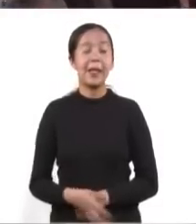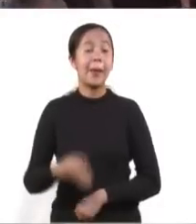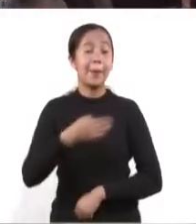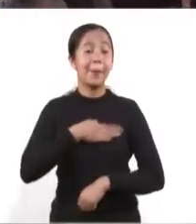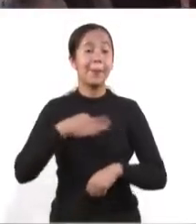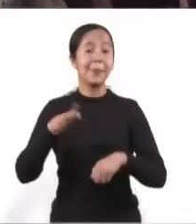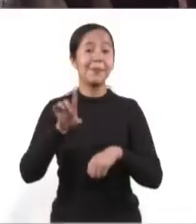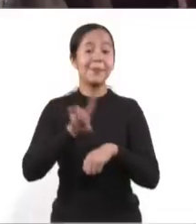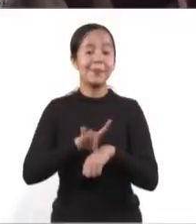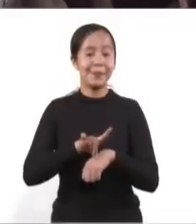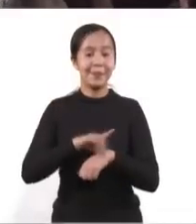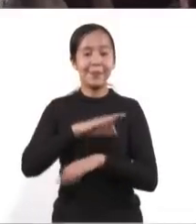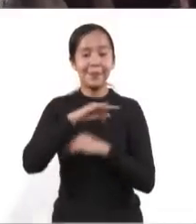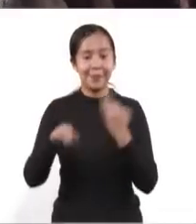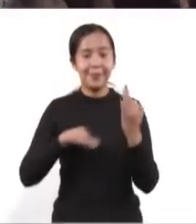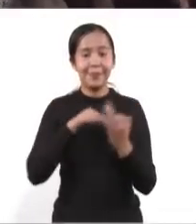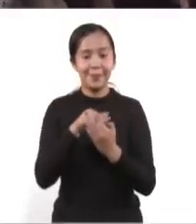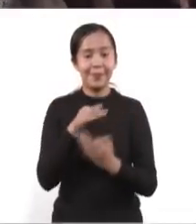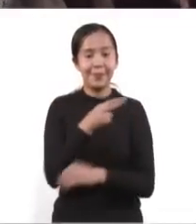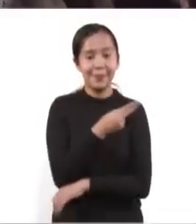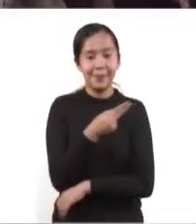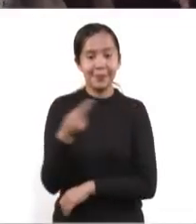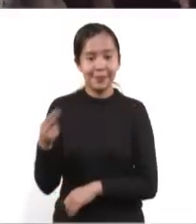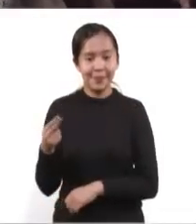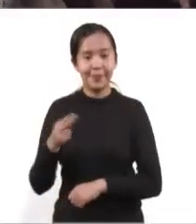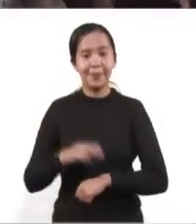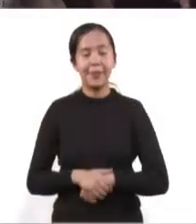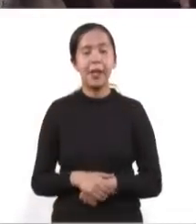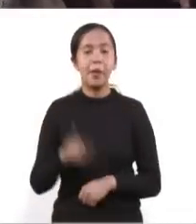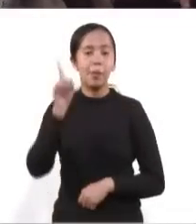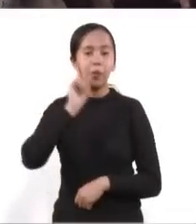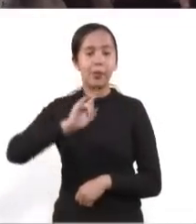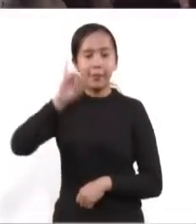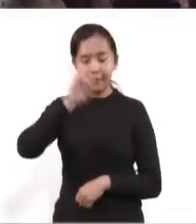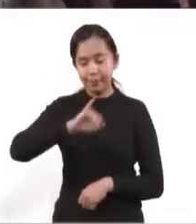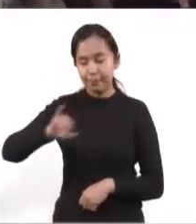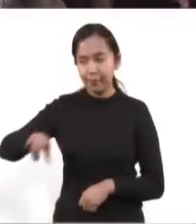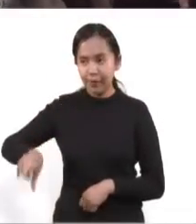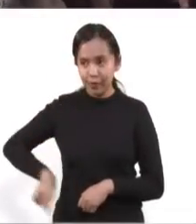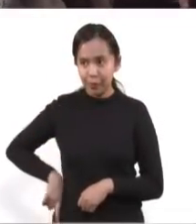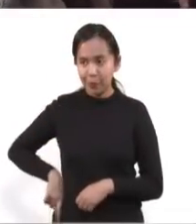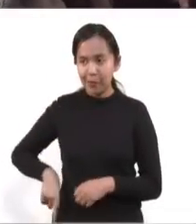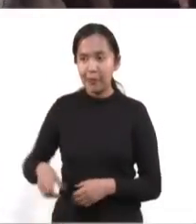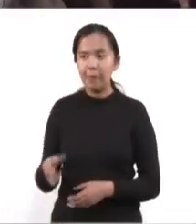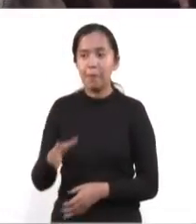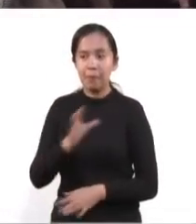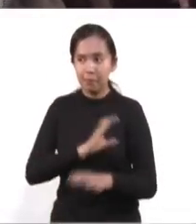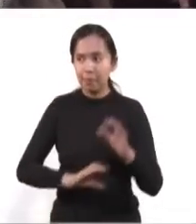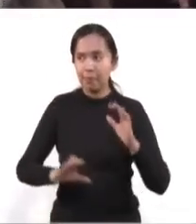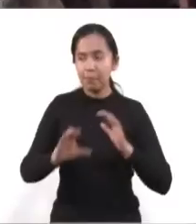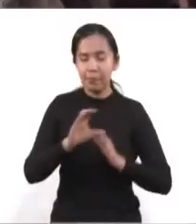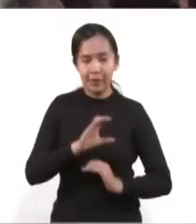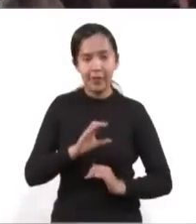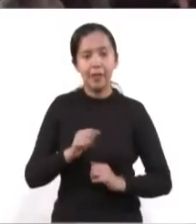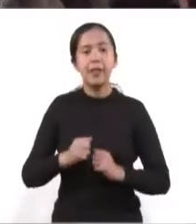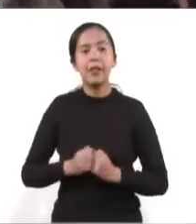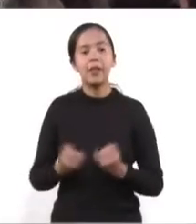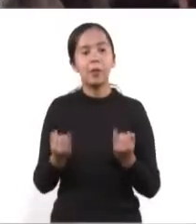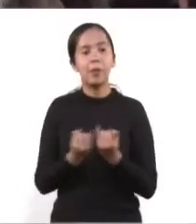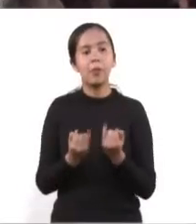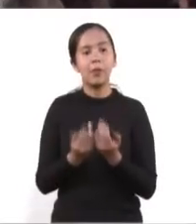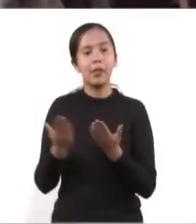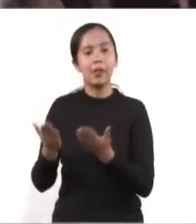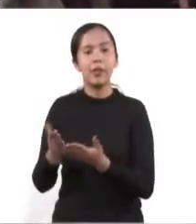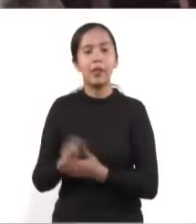Muy buenos días a todas y todos, jefa de gobierno, doctora Claudia Sheinbaum, licenciado Manuel